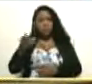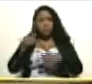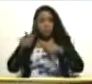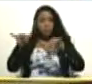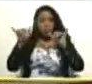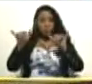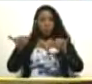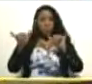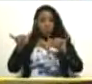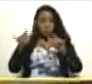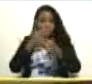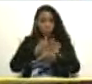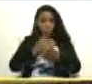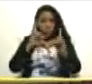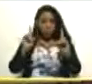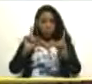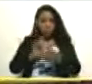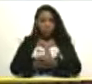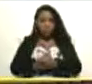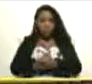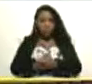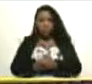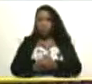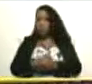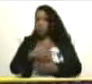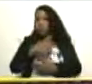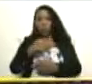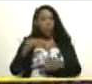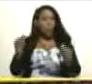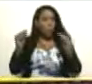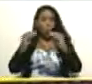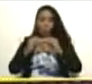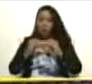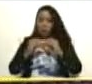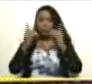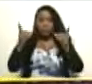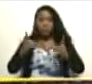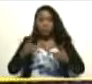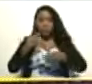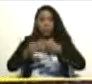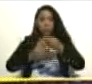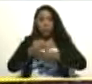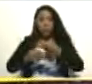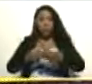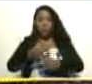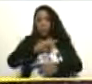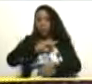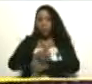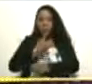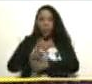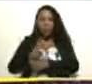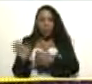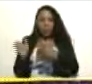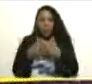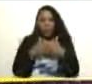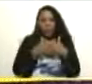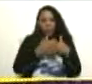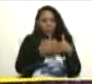misma democracia. No es lo mismo las decisiones tomadas en conciábulos cerrados